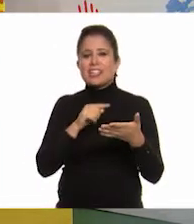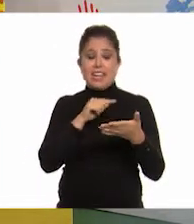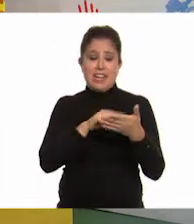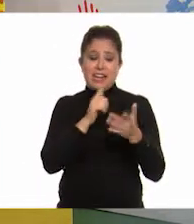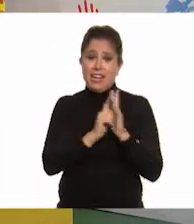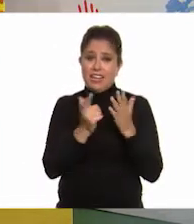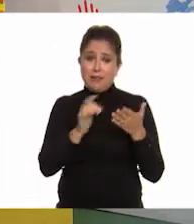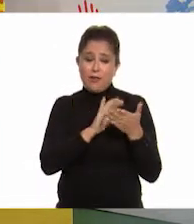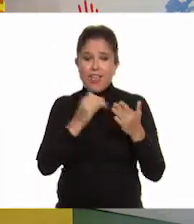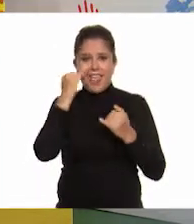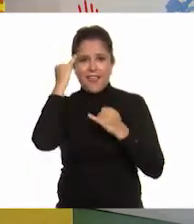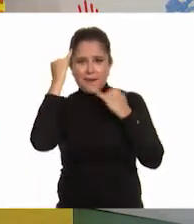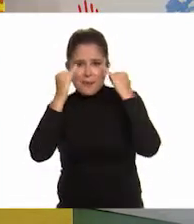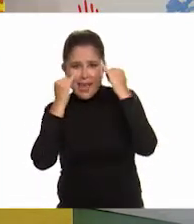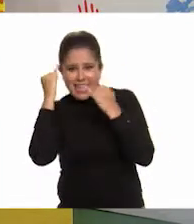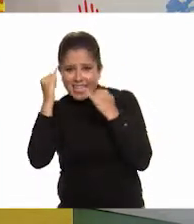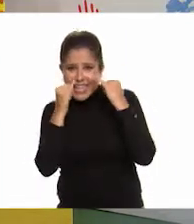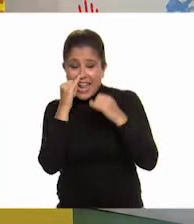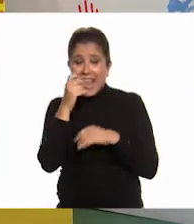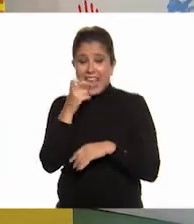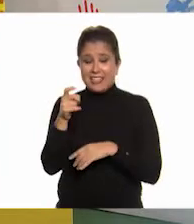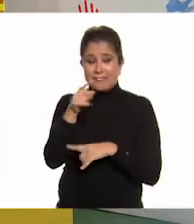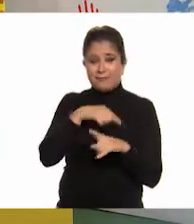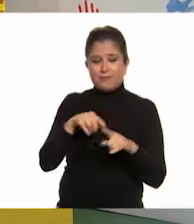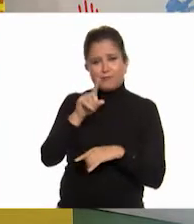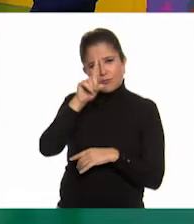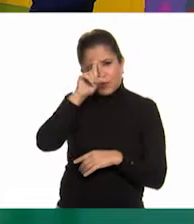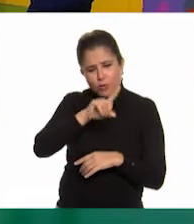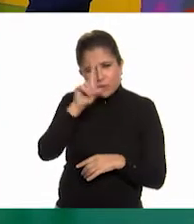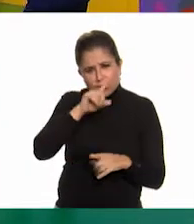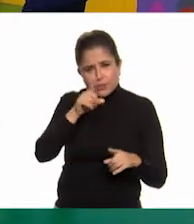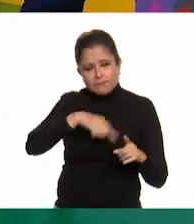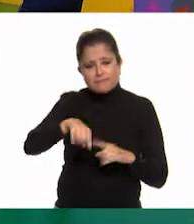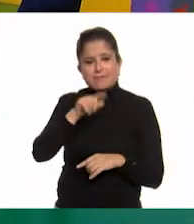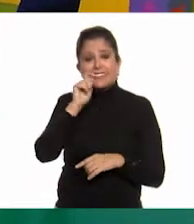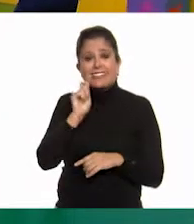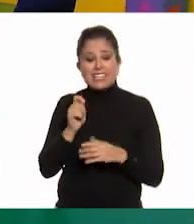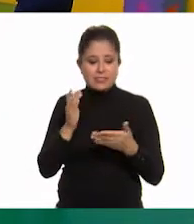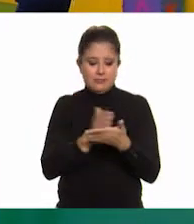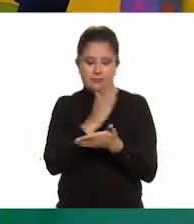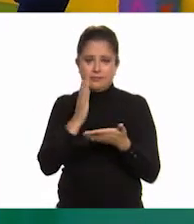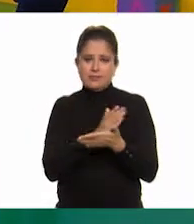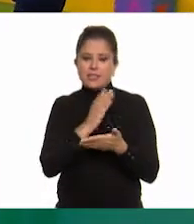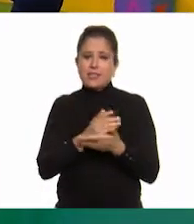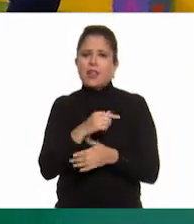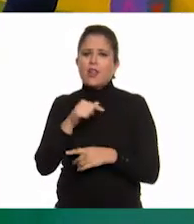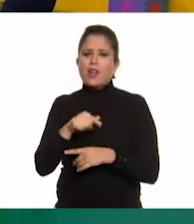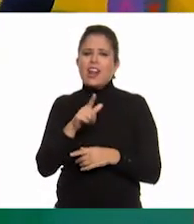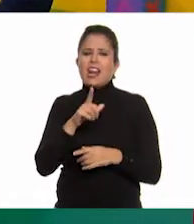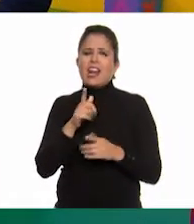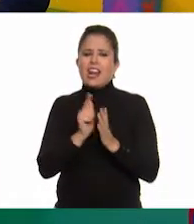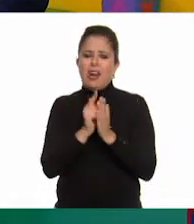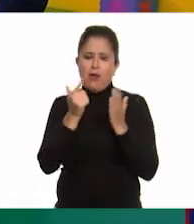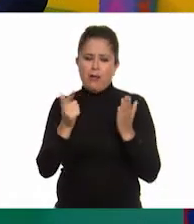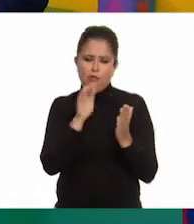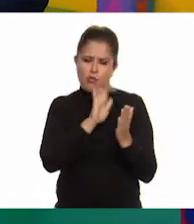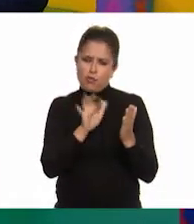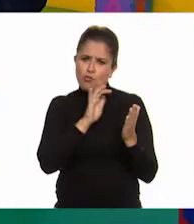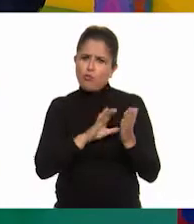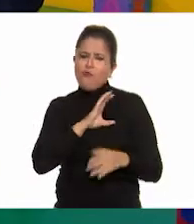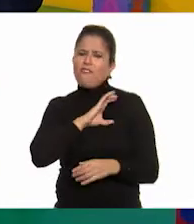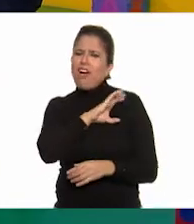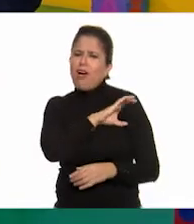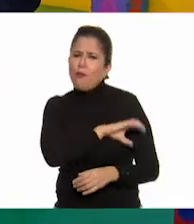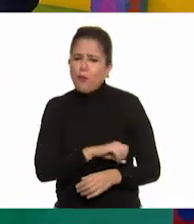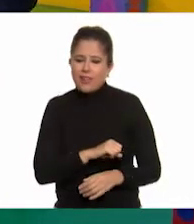hecho imaginar. Ajá. Y en este caso nos están recomendando el apartado de mis lecturas favoritas. Uh-huh. Y